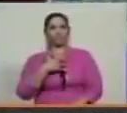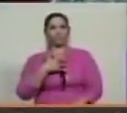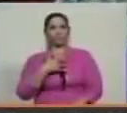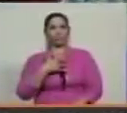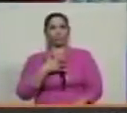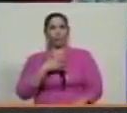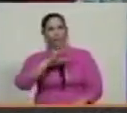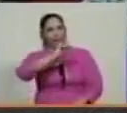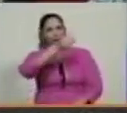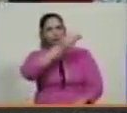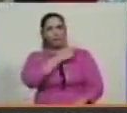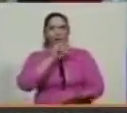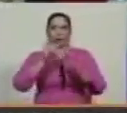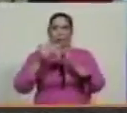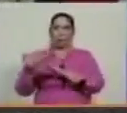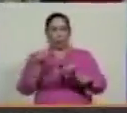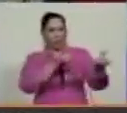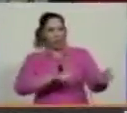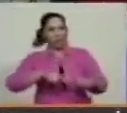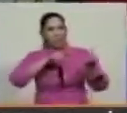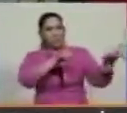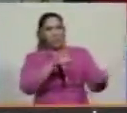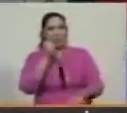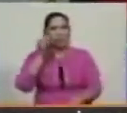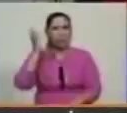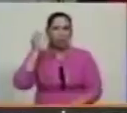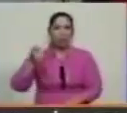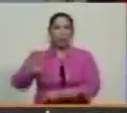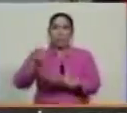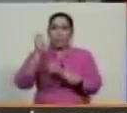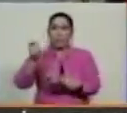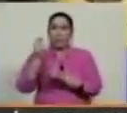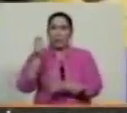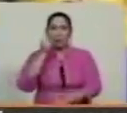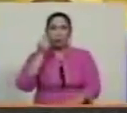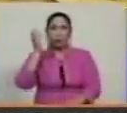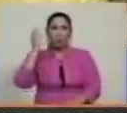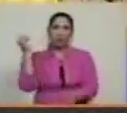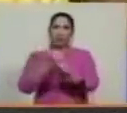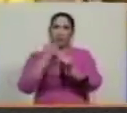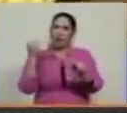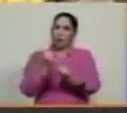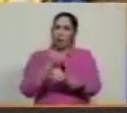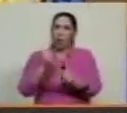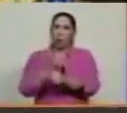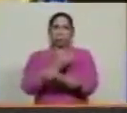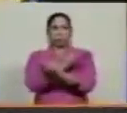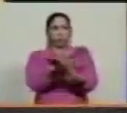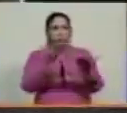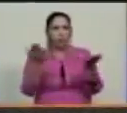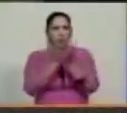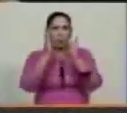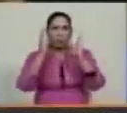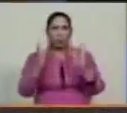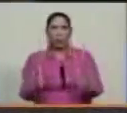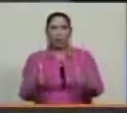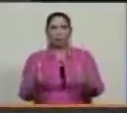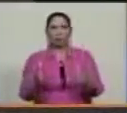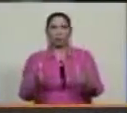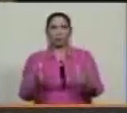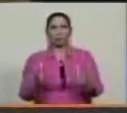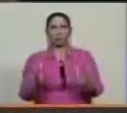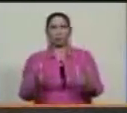en su comuna, que el campesino, la campesina, el pescador, la pescadora, el trabajador, la trabajadora, el estudiante, los